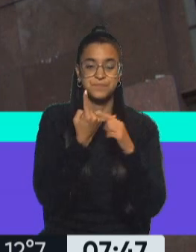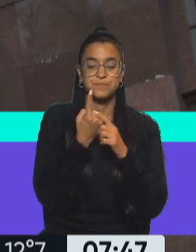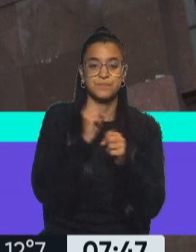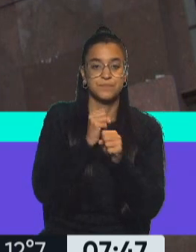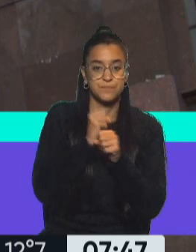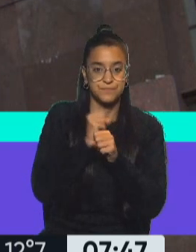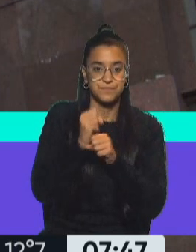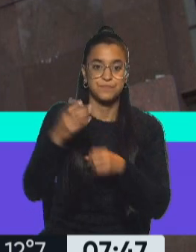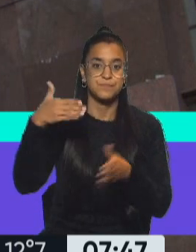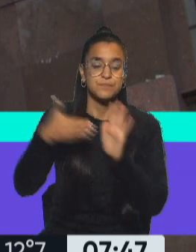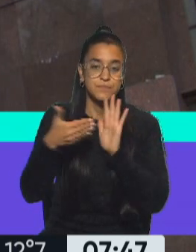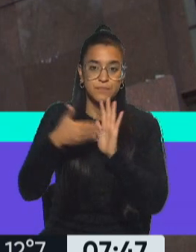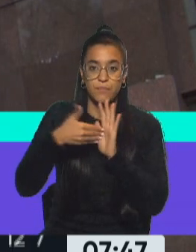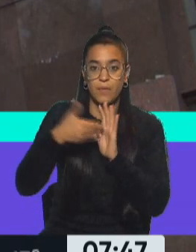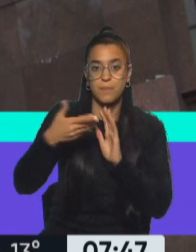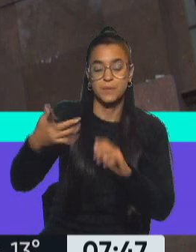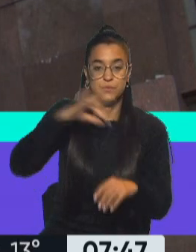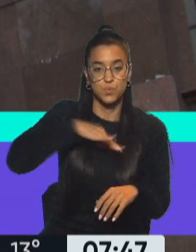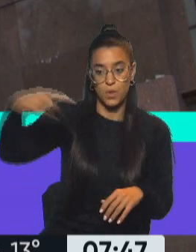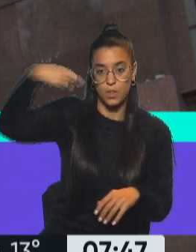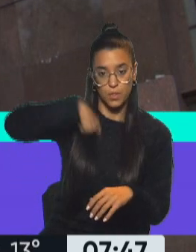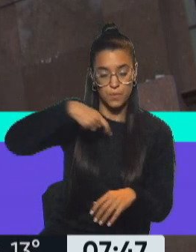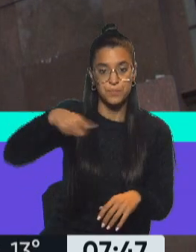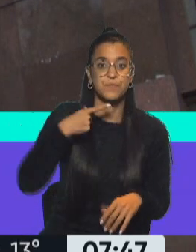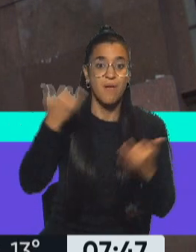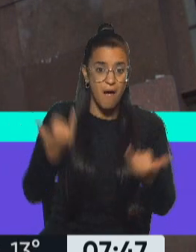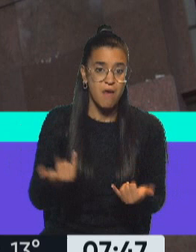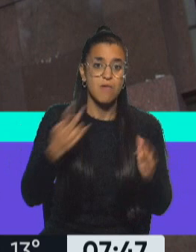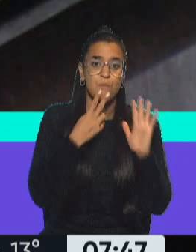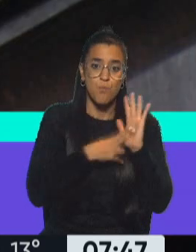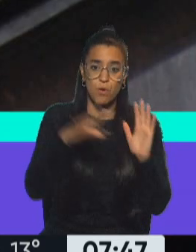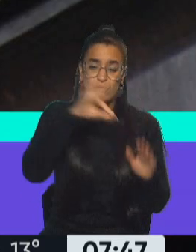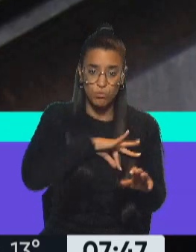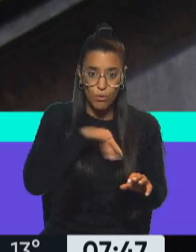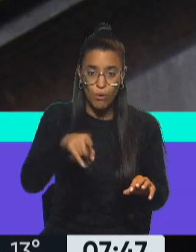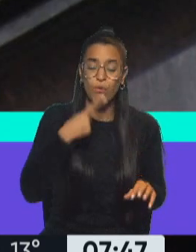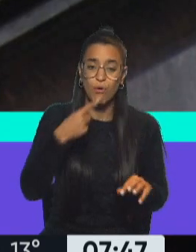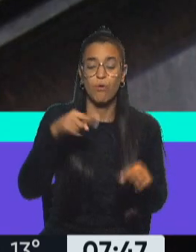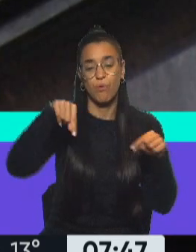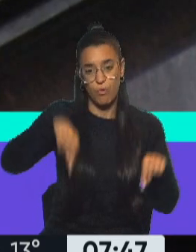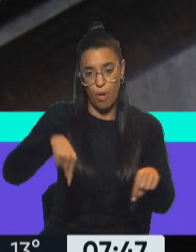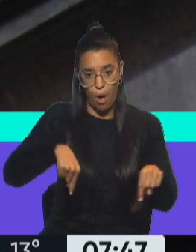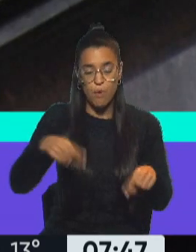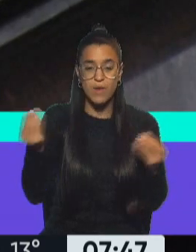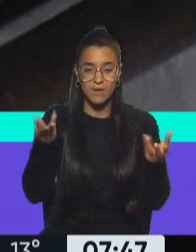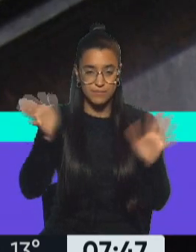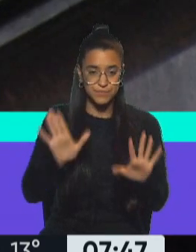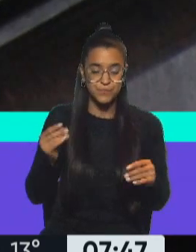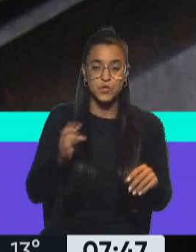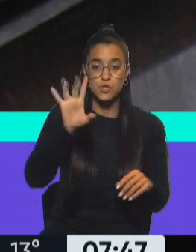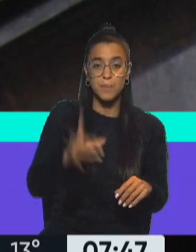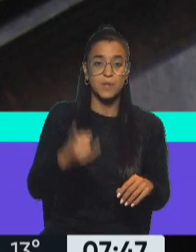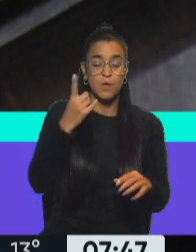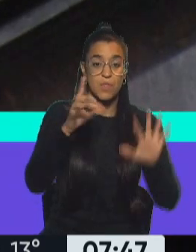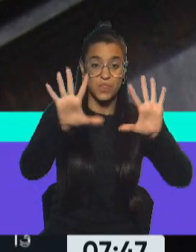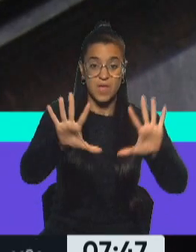de dependencia estaban alcanzados por el impuesto a las ganancias, ahora lo que va a ocurrir es que solamente 1 de